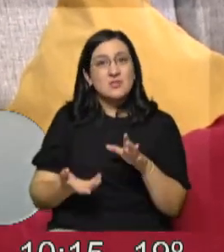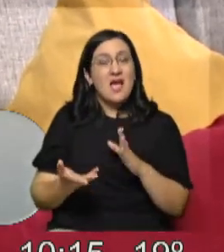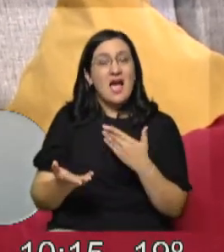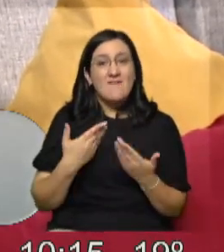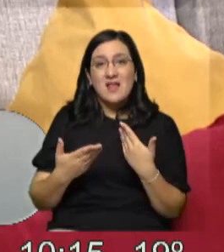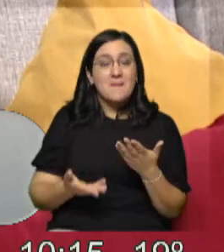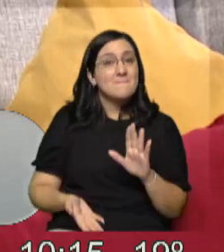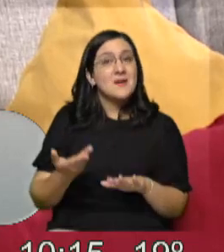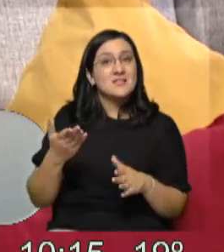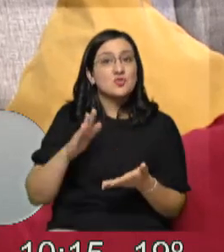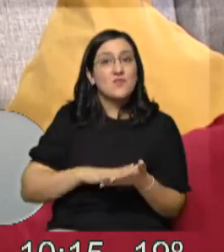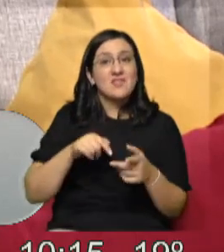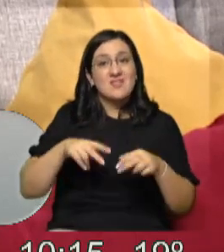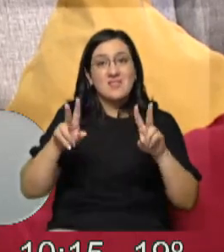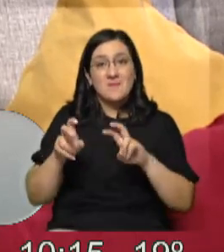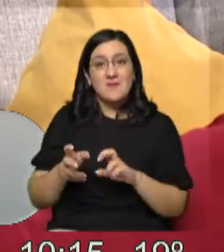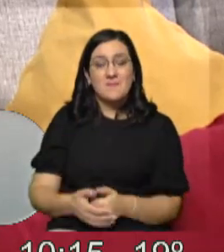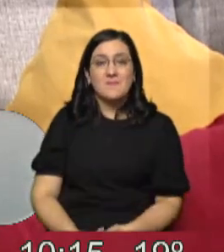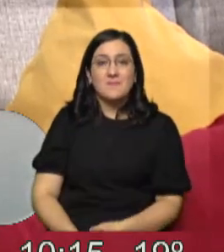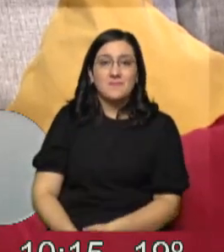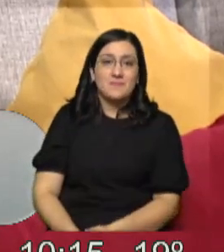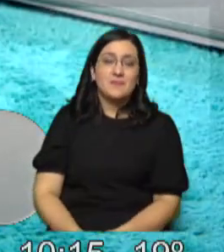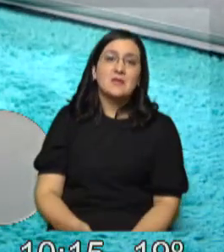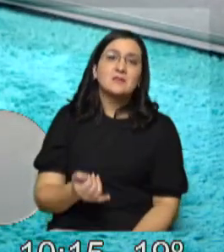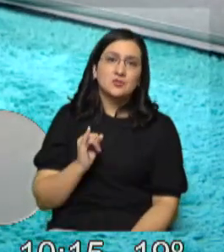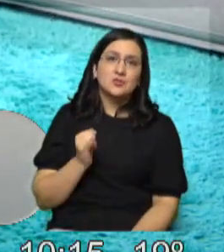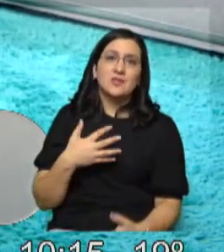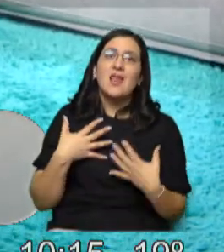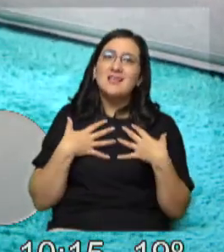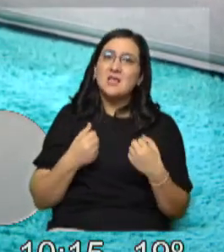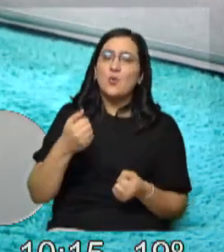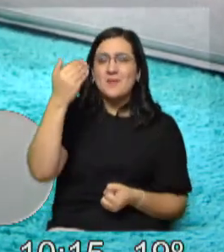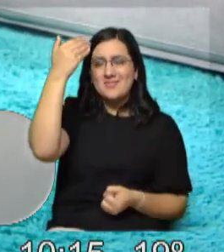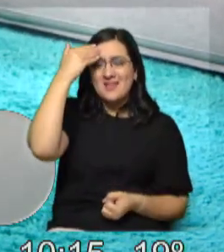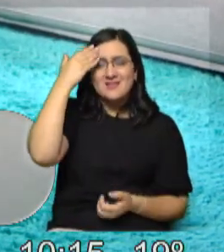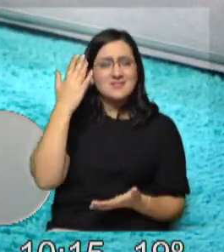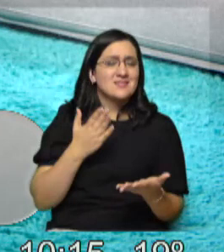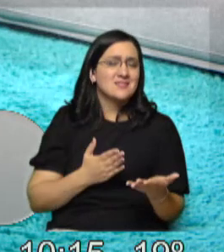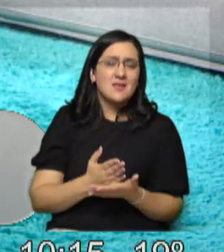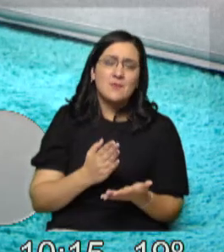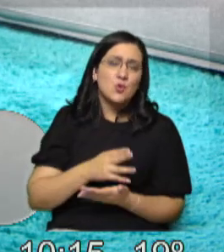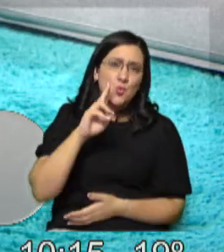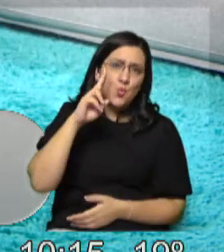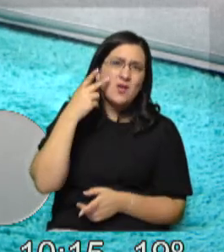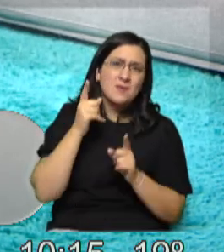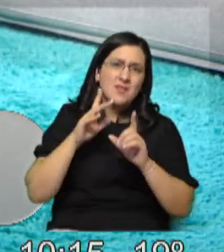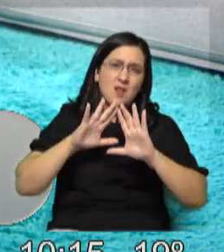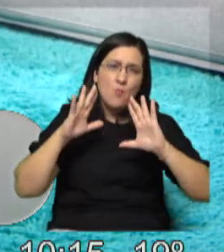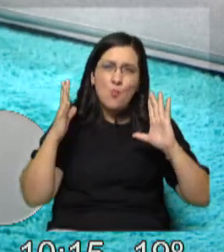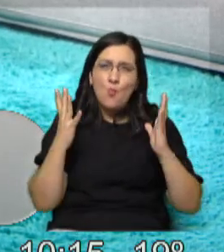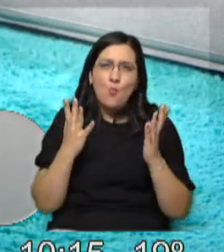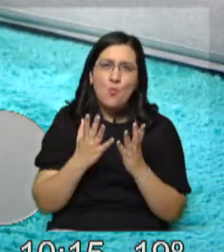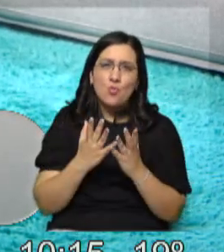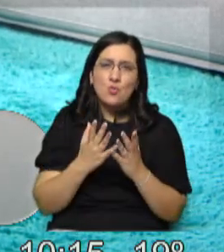este tema. ¿Lo sienten así? ¿Lo vivencian así? Totalmente. La salud mental, históricamente, en Uruguay y en el mundo, ¿no? Ha sido algo que ha quedado